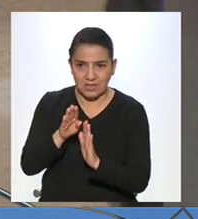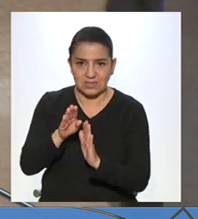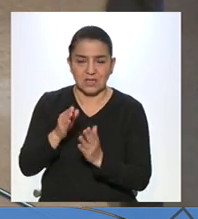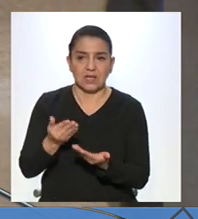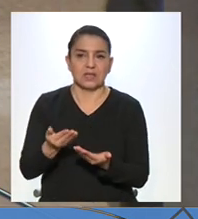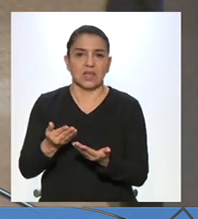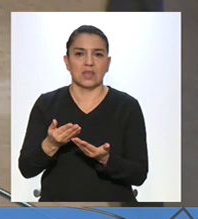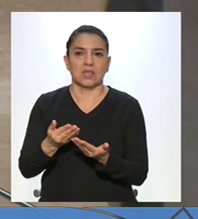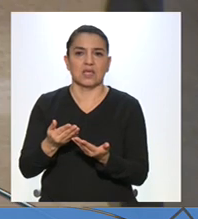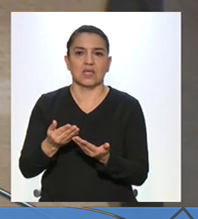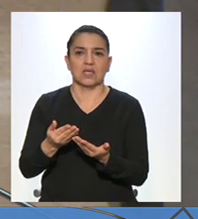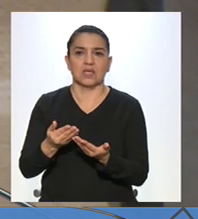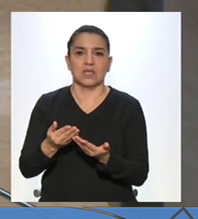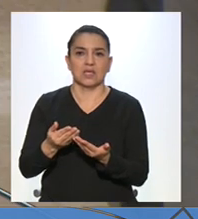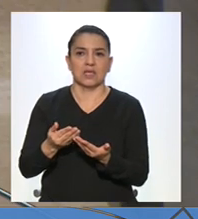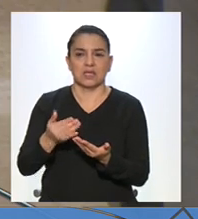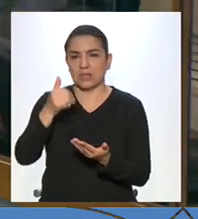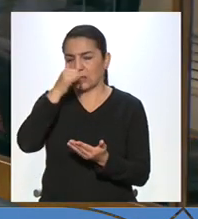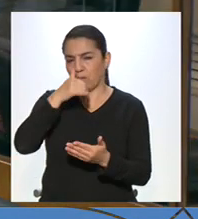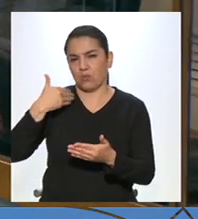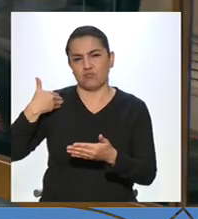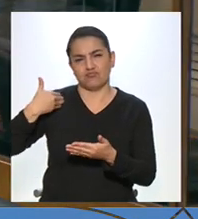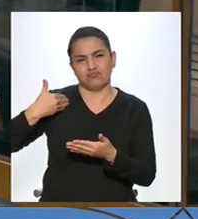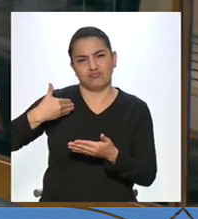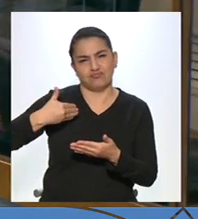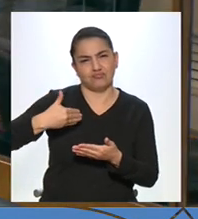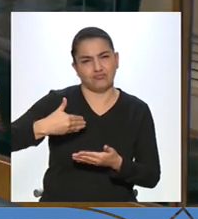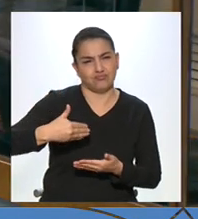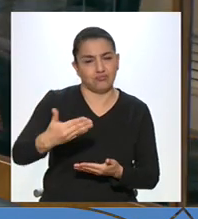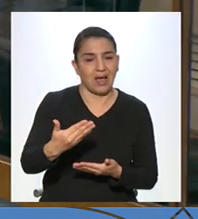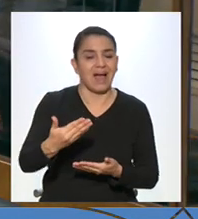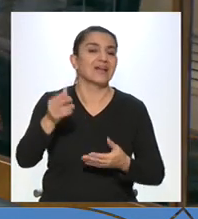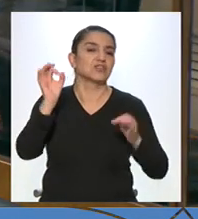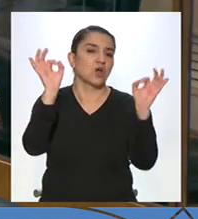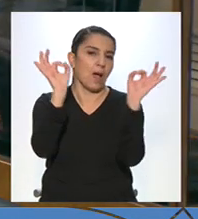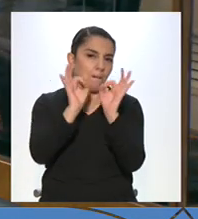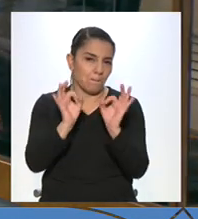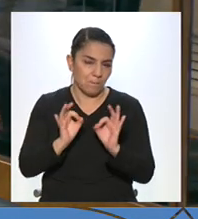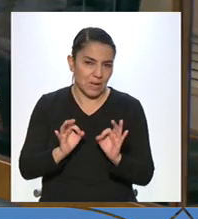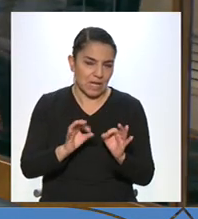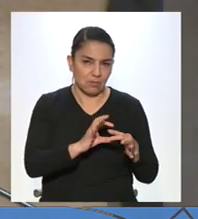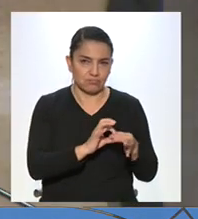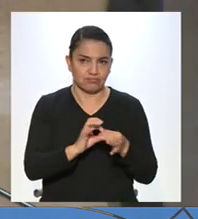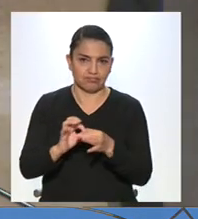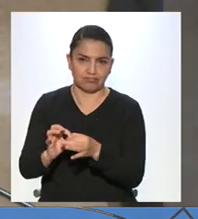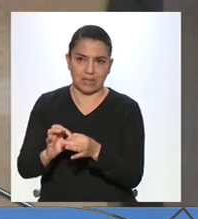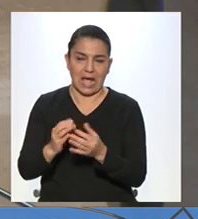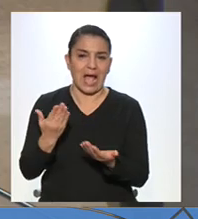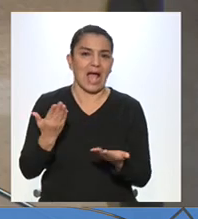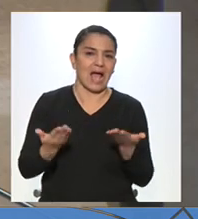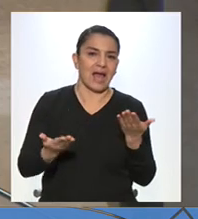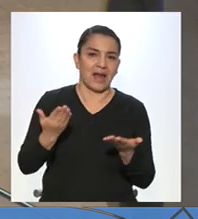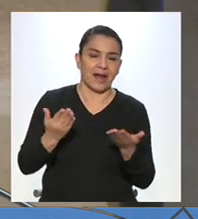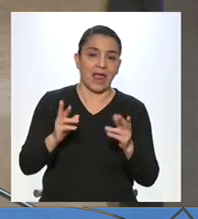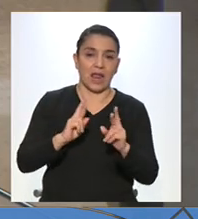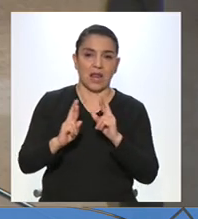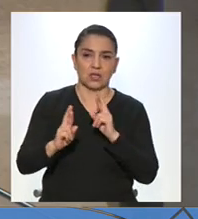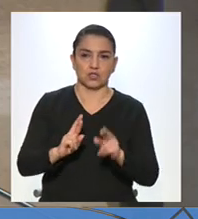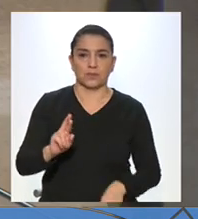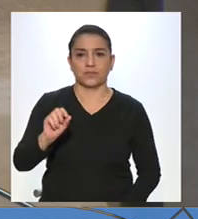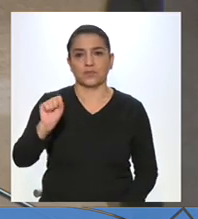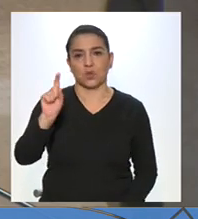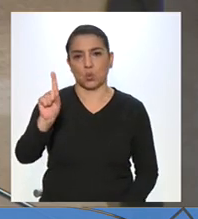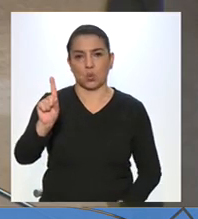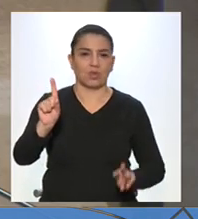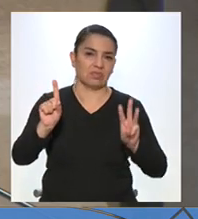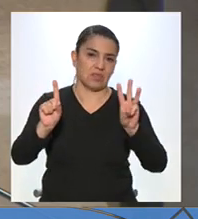tiende a prolongarse durante mucho más tiempo. Entonces, eso explica esta relación de 1 a 3. Y por lo tanto,